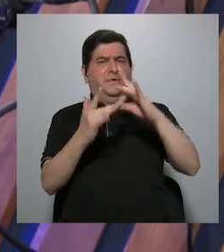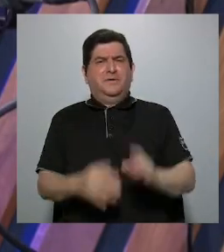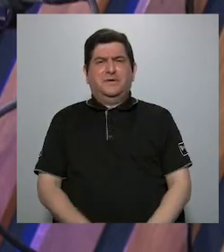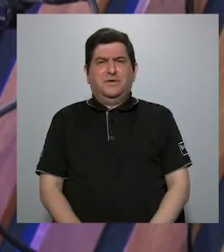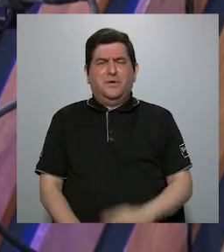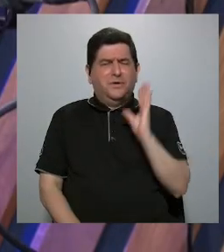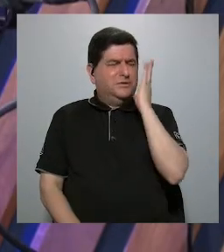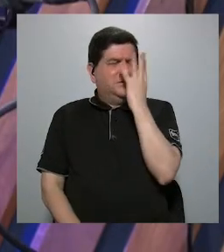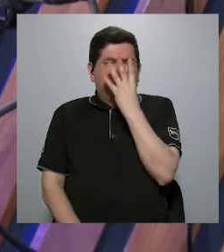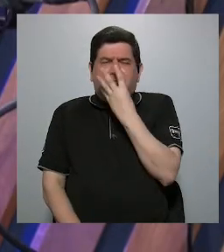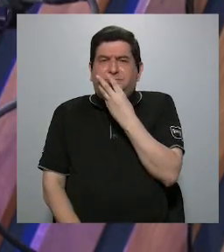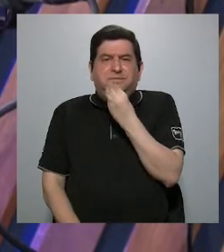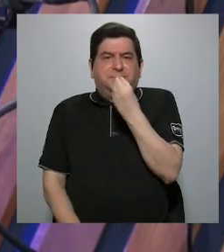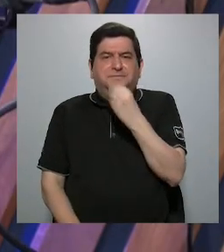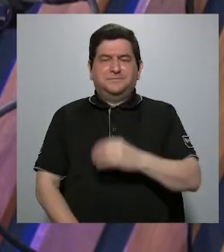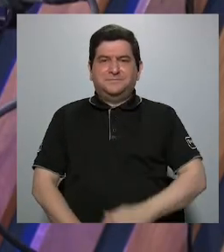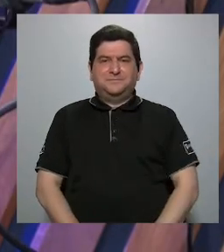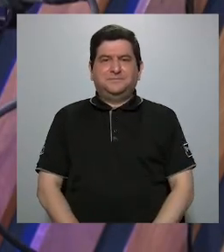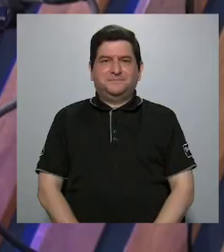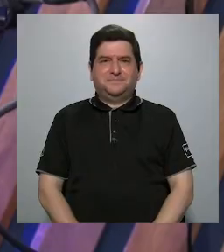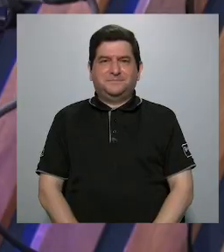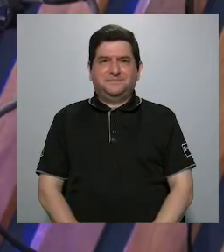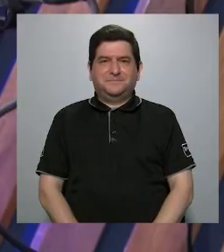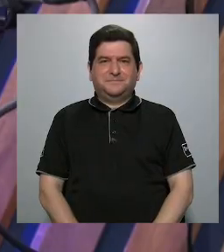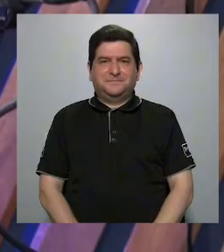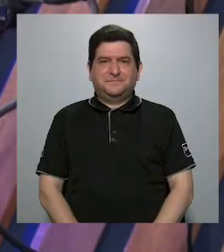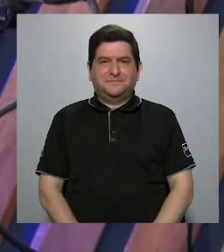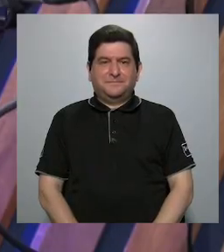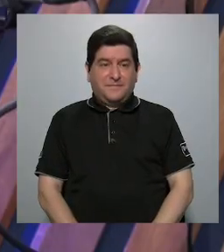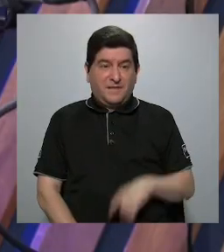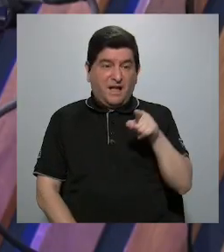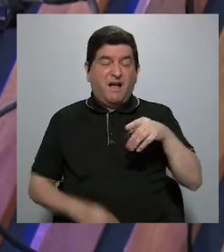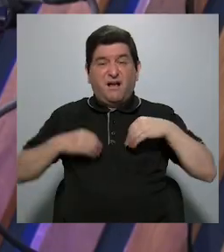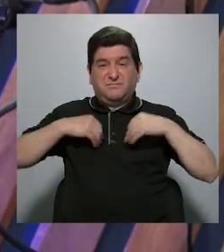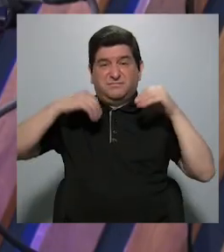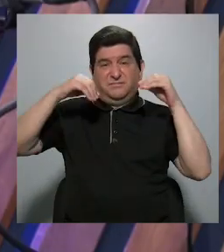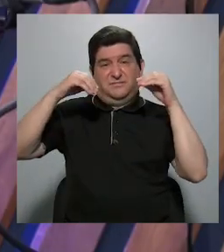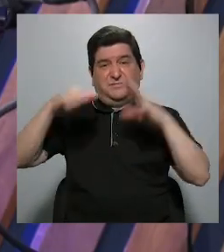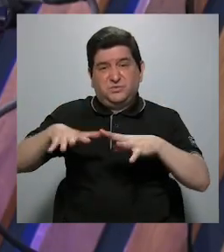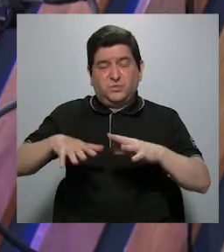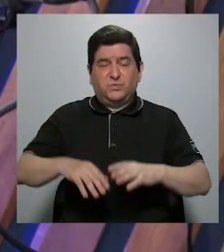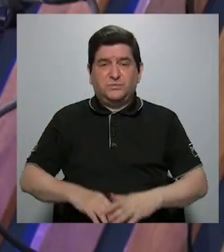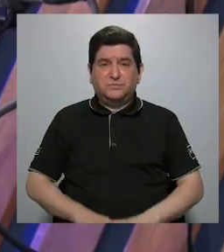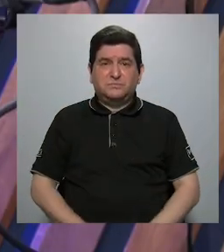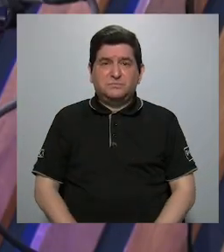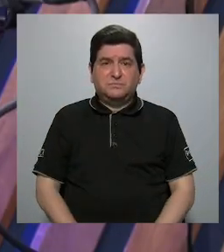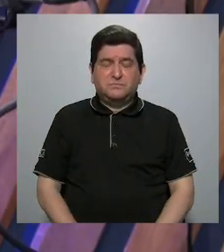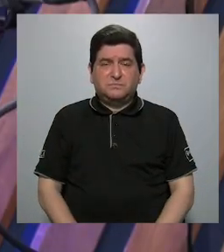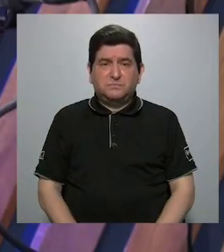muy particulares, muy hermoso, y que fue abandonado